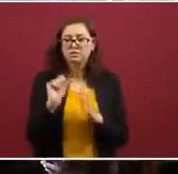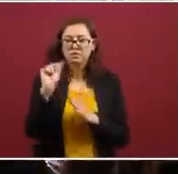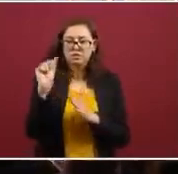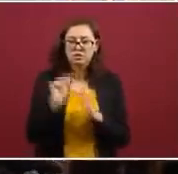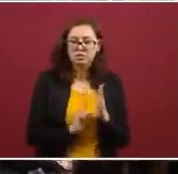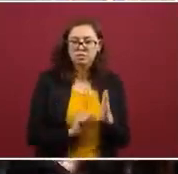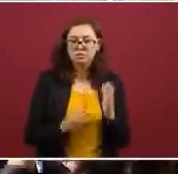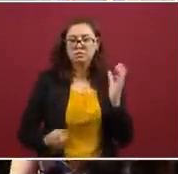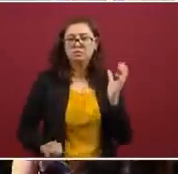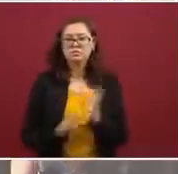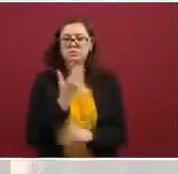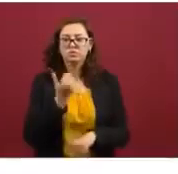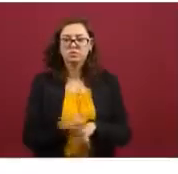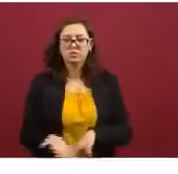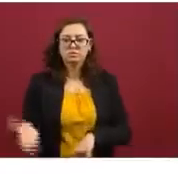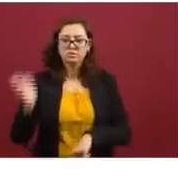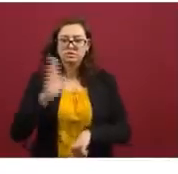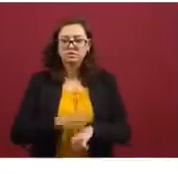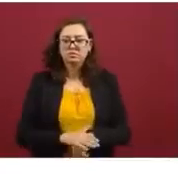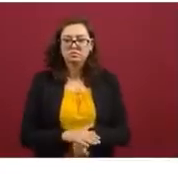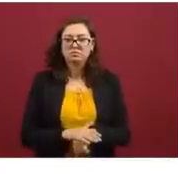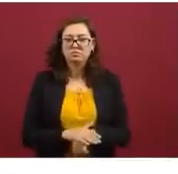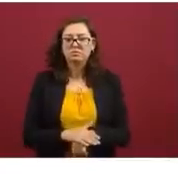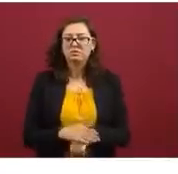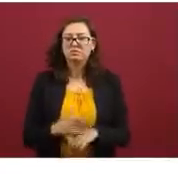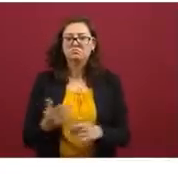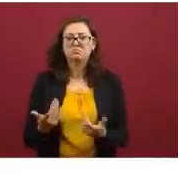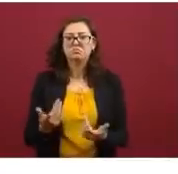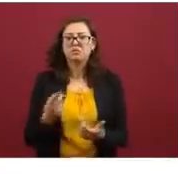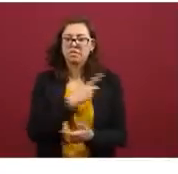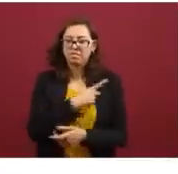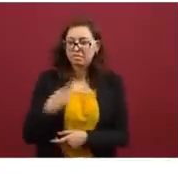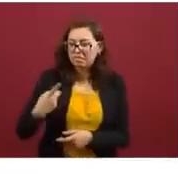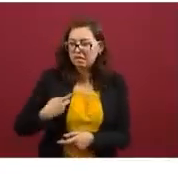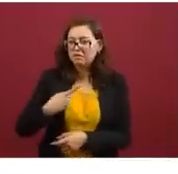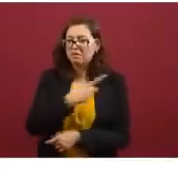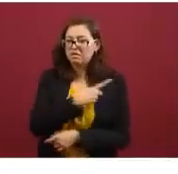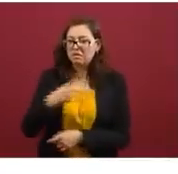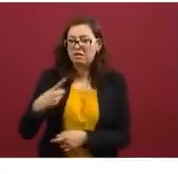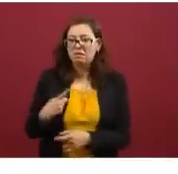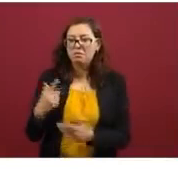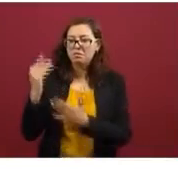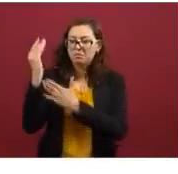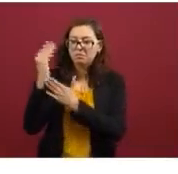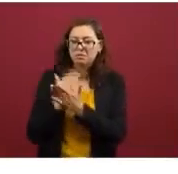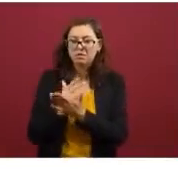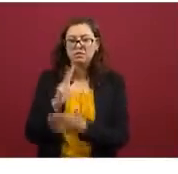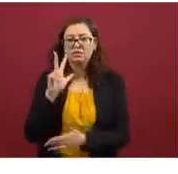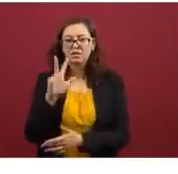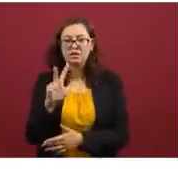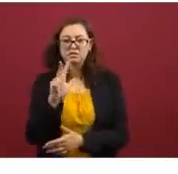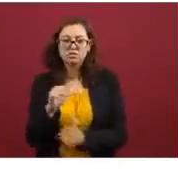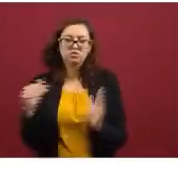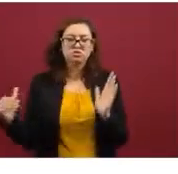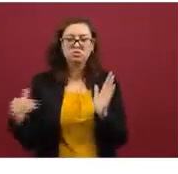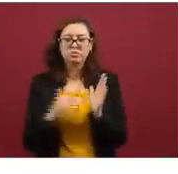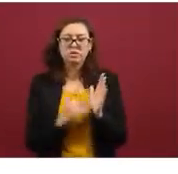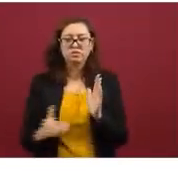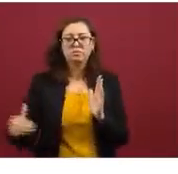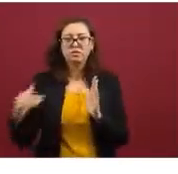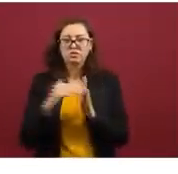administración hemos logrado un desendeudamiento neto de 18 mil millones de